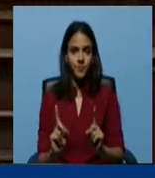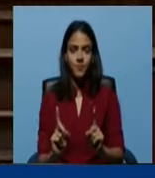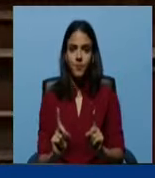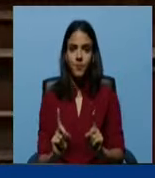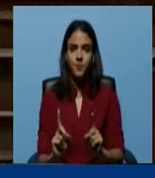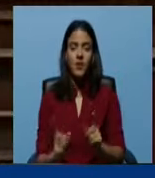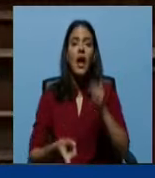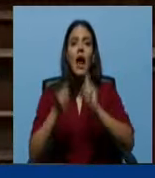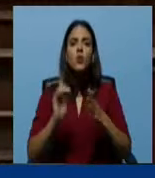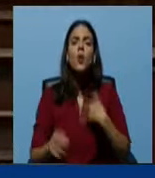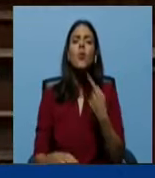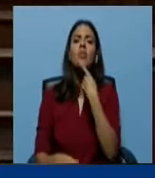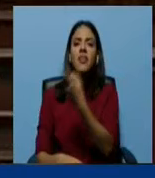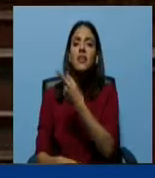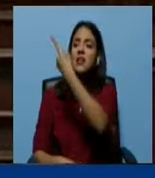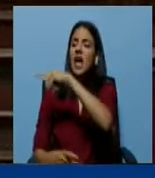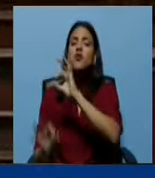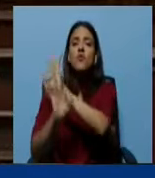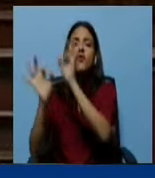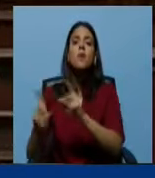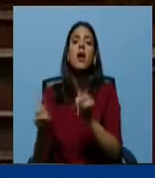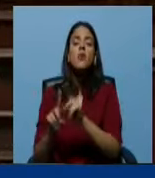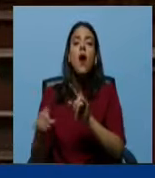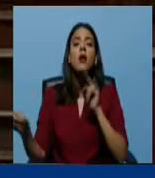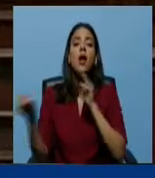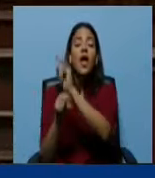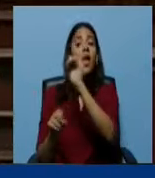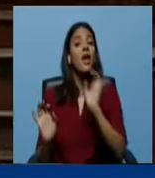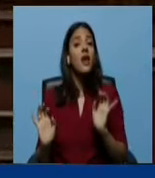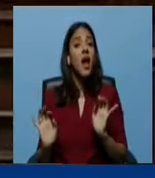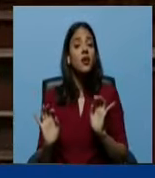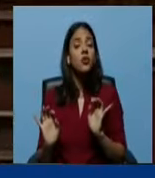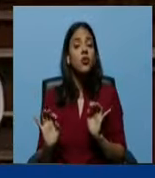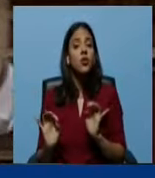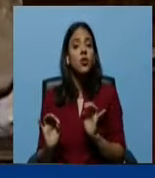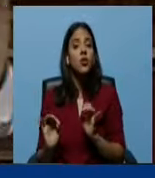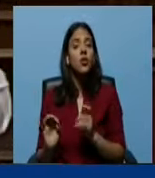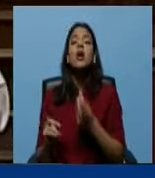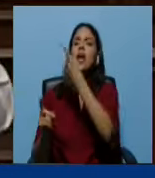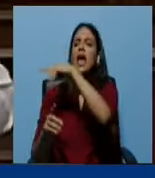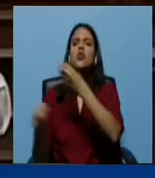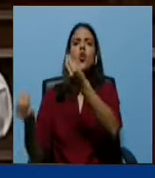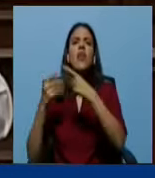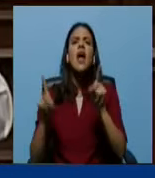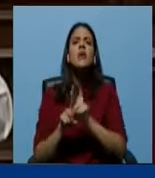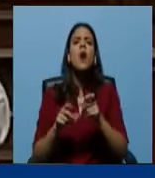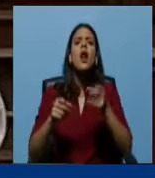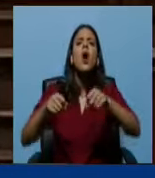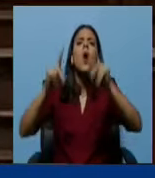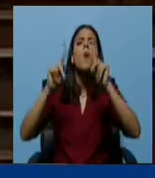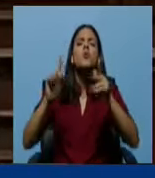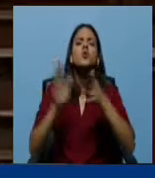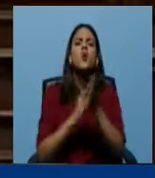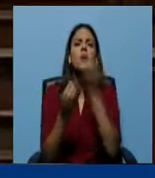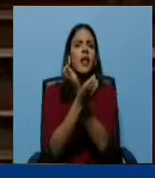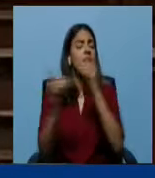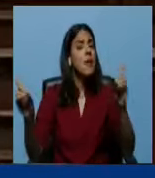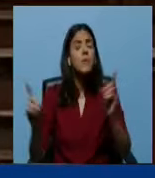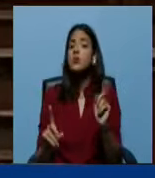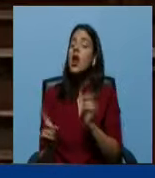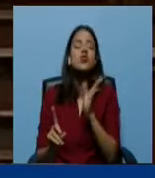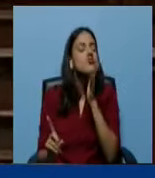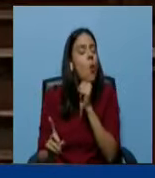Alguien pudiera llamarse engaño, que tenemos al frente una alternativa democrática. No ha